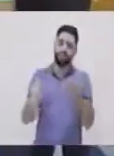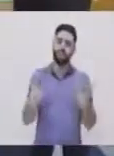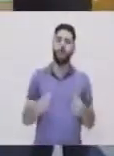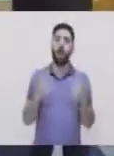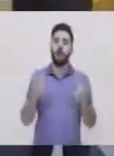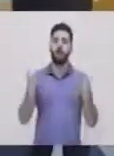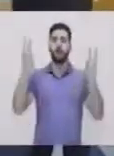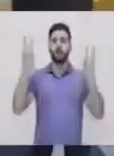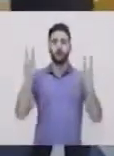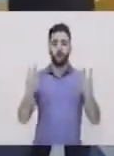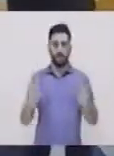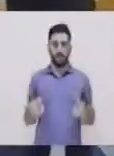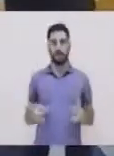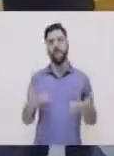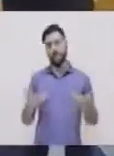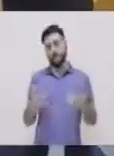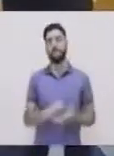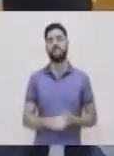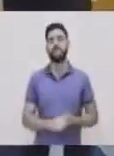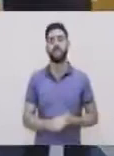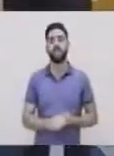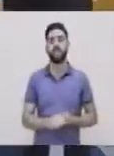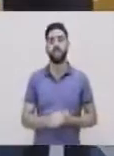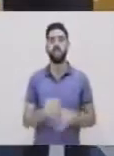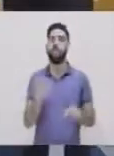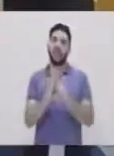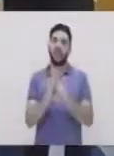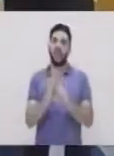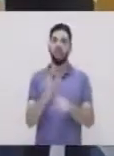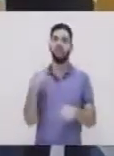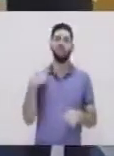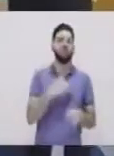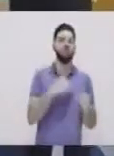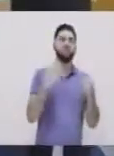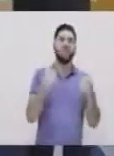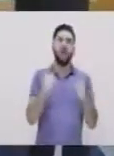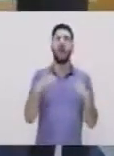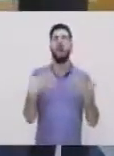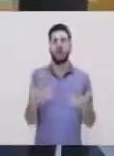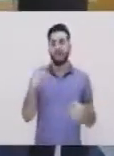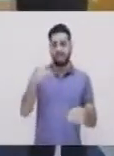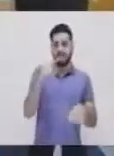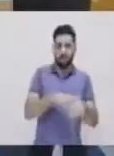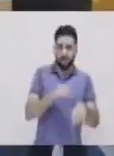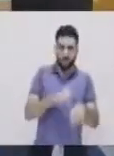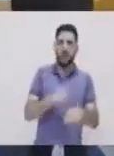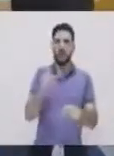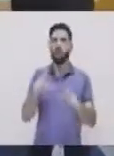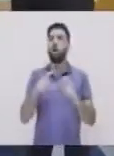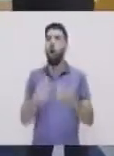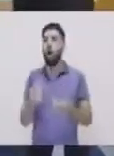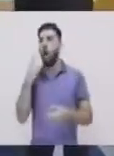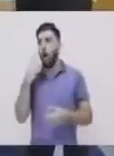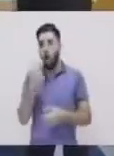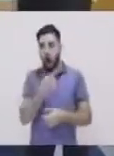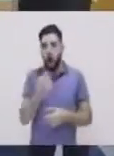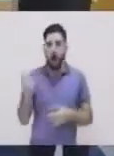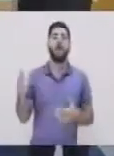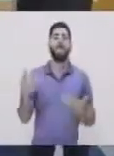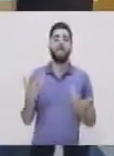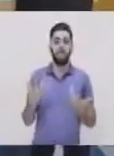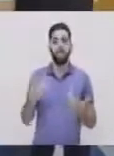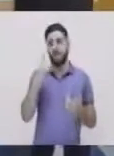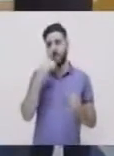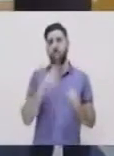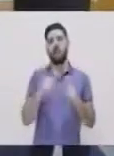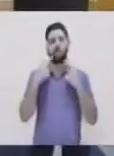hemos vivido la cuarentena o qué hemos hecho durante este tiempo? Y podemos sacar un reportaje y después presentarlo con nuestra